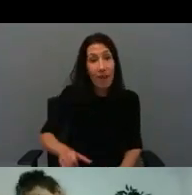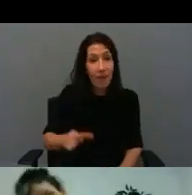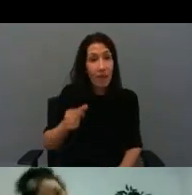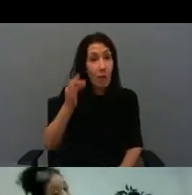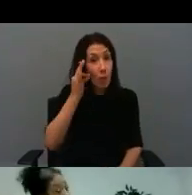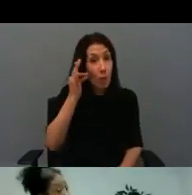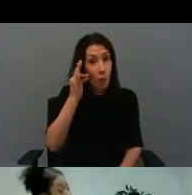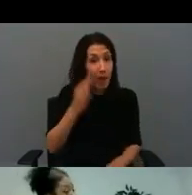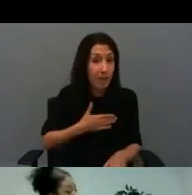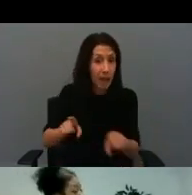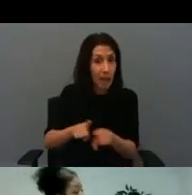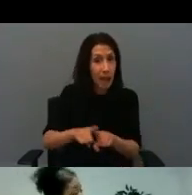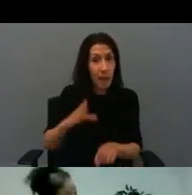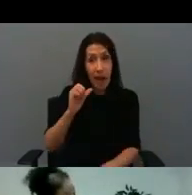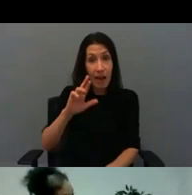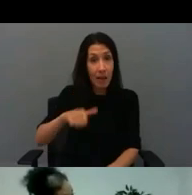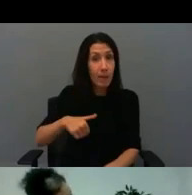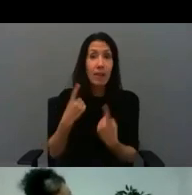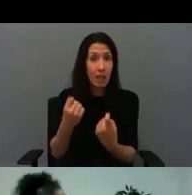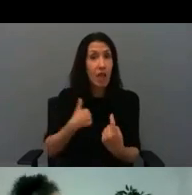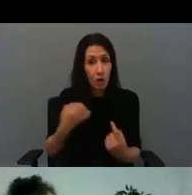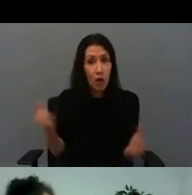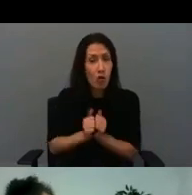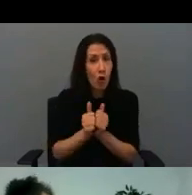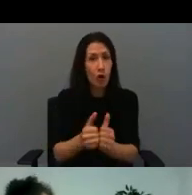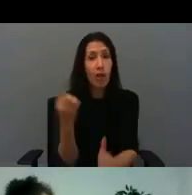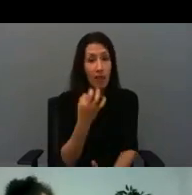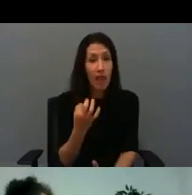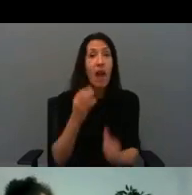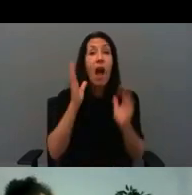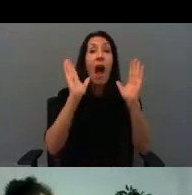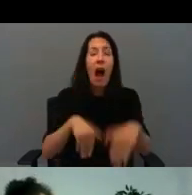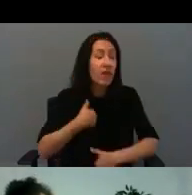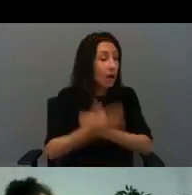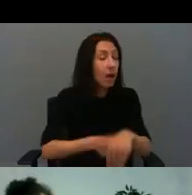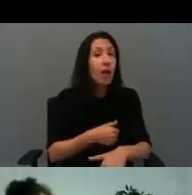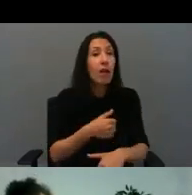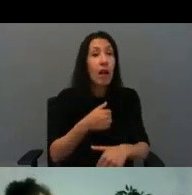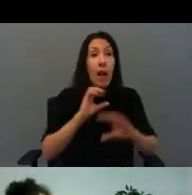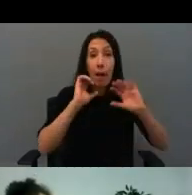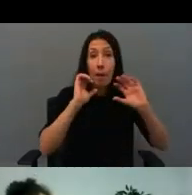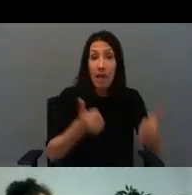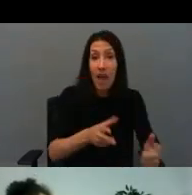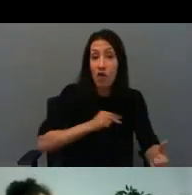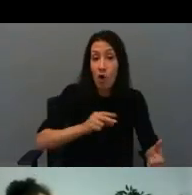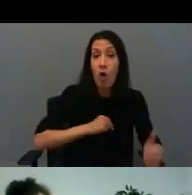que es Carmen, y al final terminan todos dados de la razón, en un momento dado o en otro,